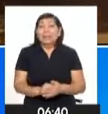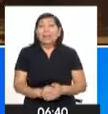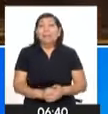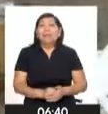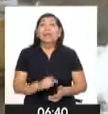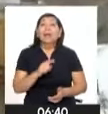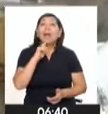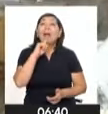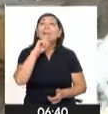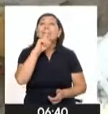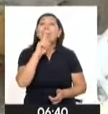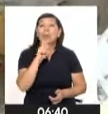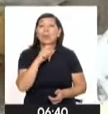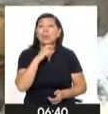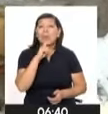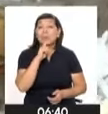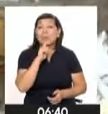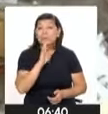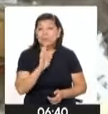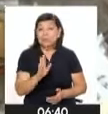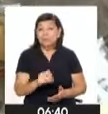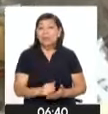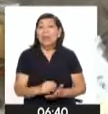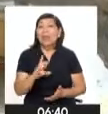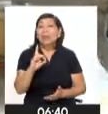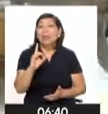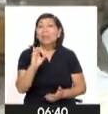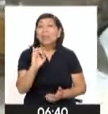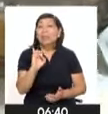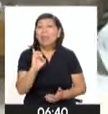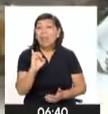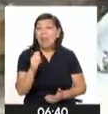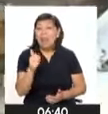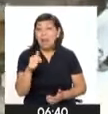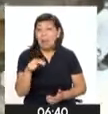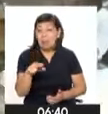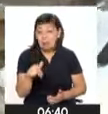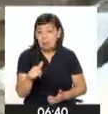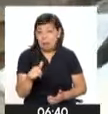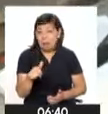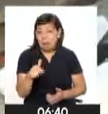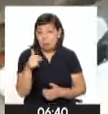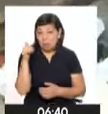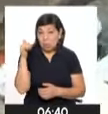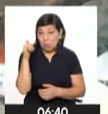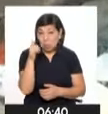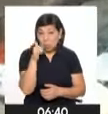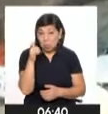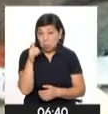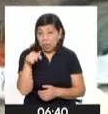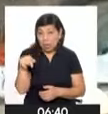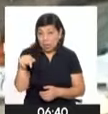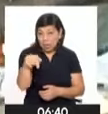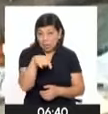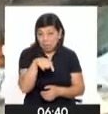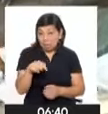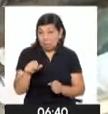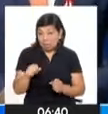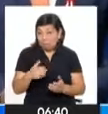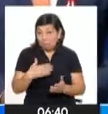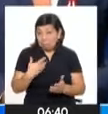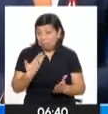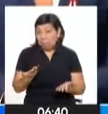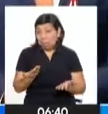María Fernanda, te escucho. Una consulta, Diana, ¿has visto si hay cámaras de seguridad que puedan